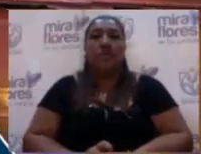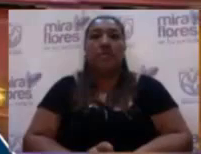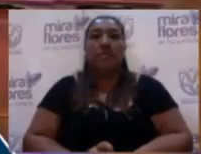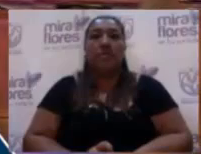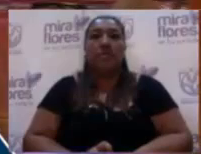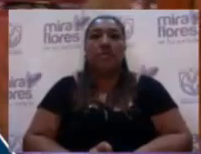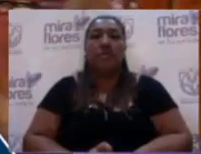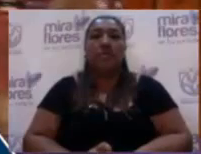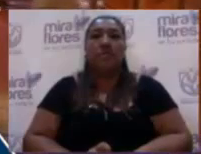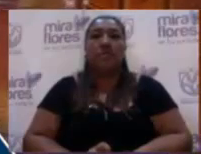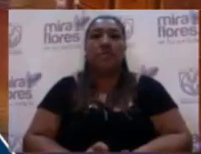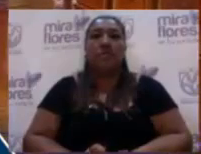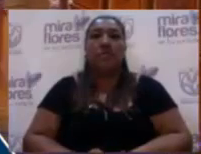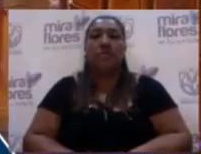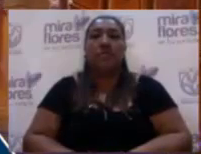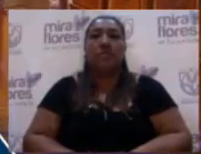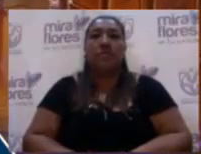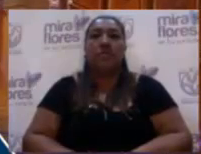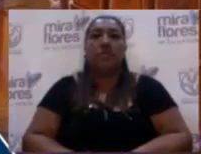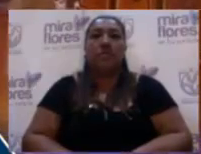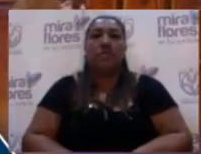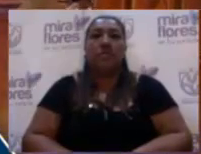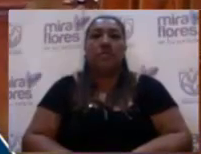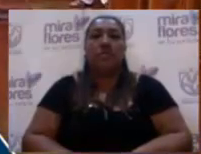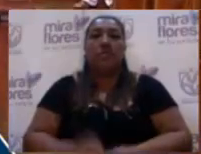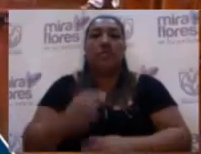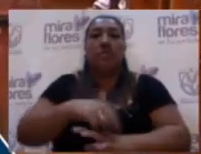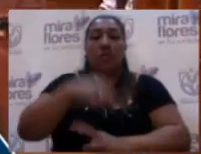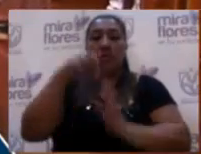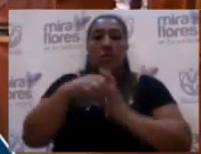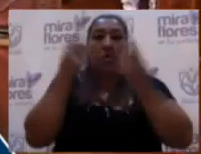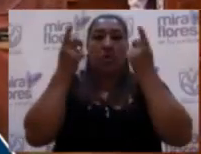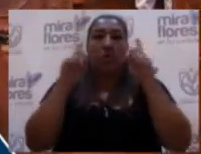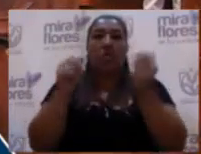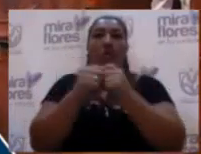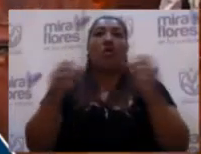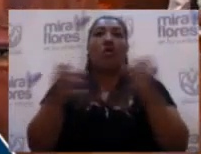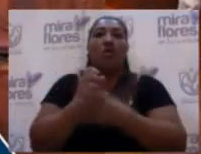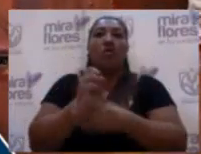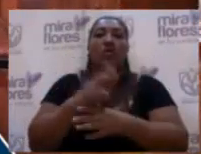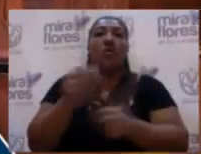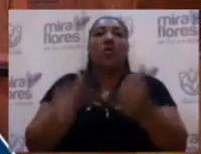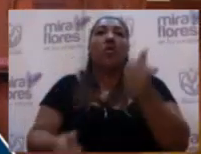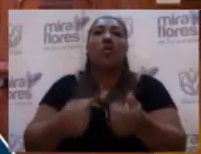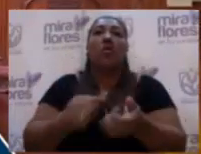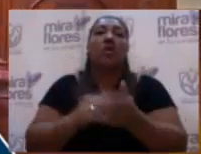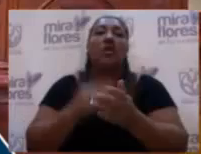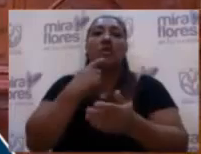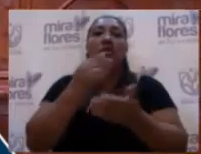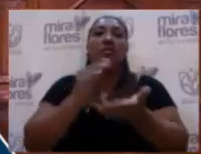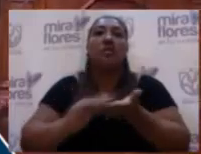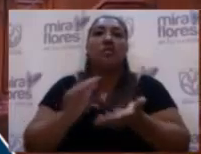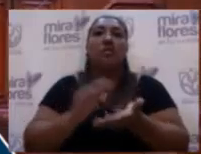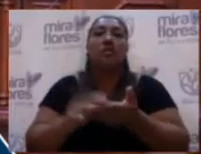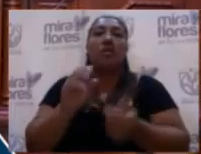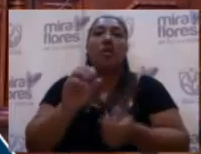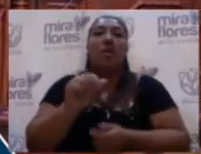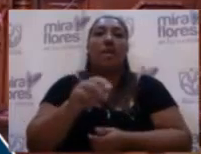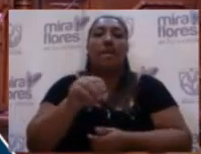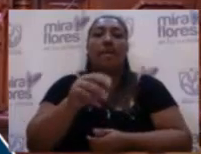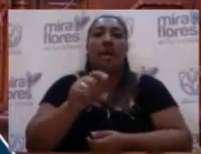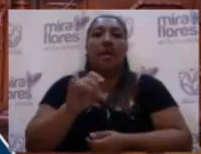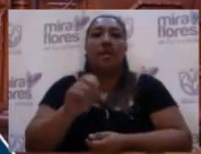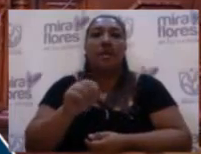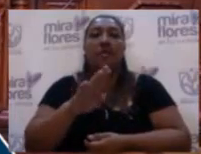Muchas gracias. Vamos al siguiente punto. Proyecto de acuerdo de Consejo mediante el cual se otorga licencia al regidor Martín